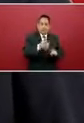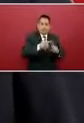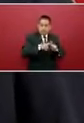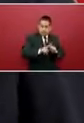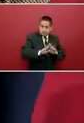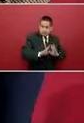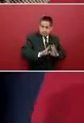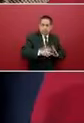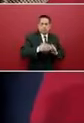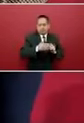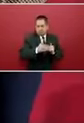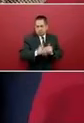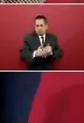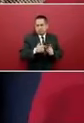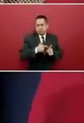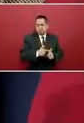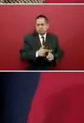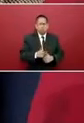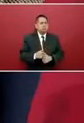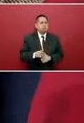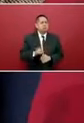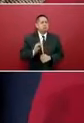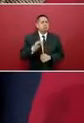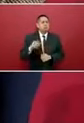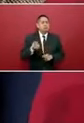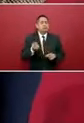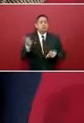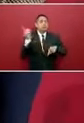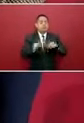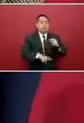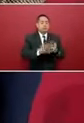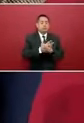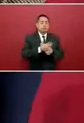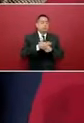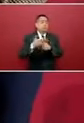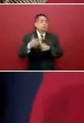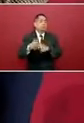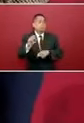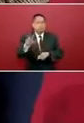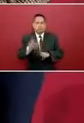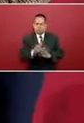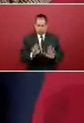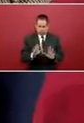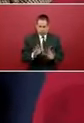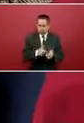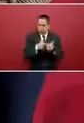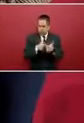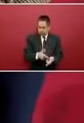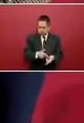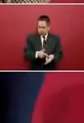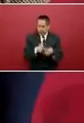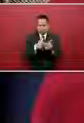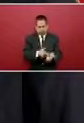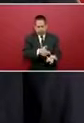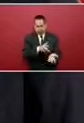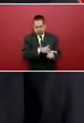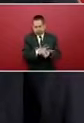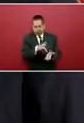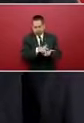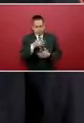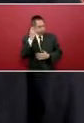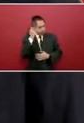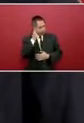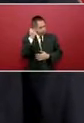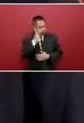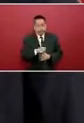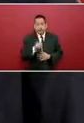recibían el apoyo, porque se decidió no quitarles el apoyo. Y también en